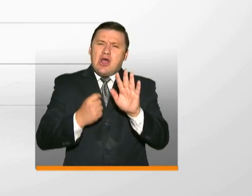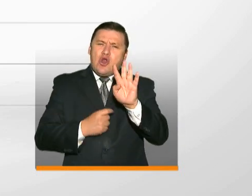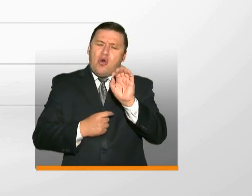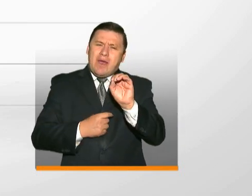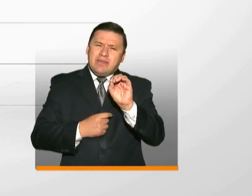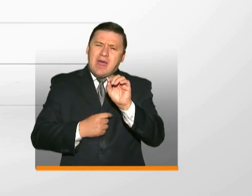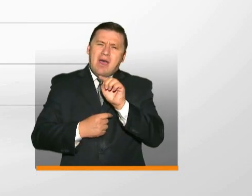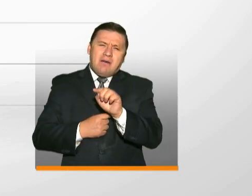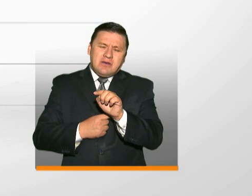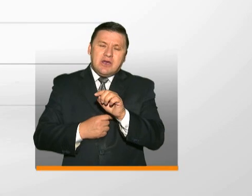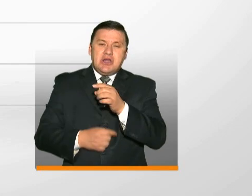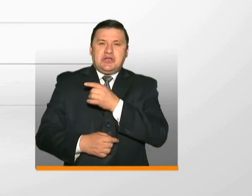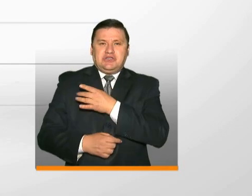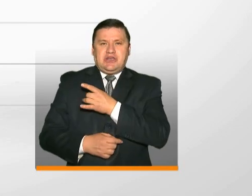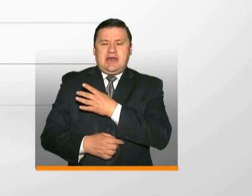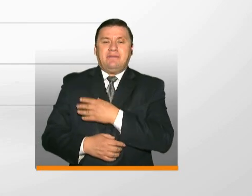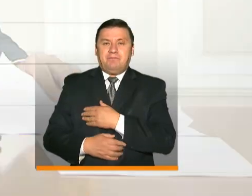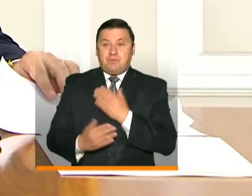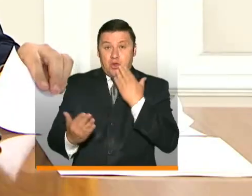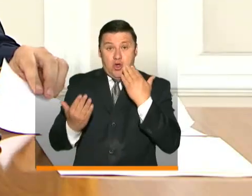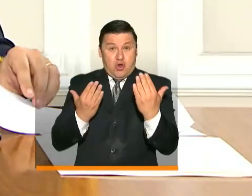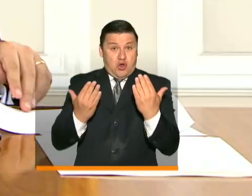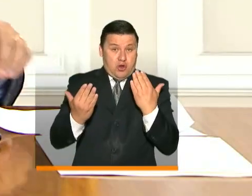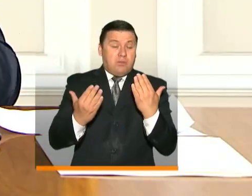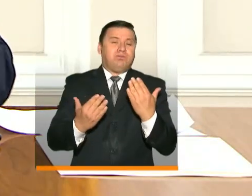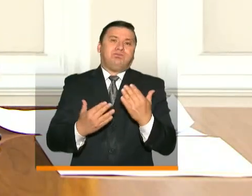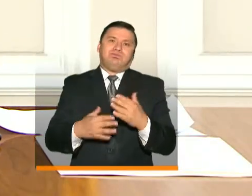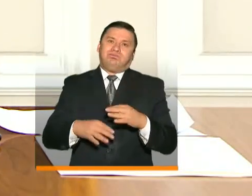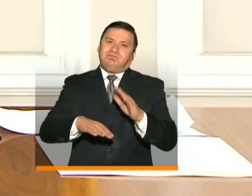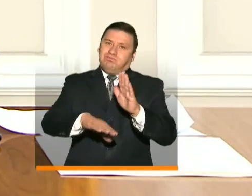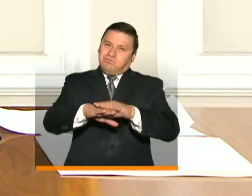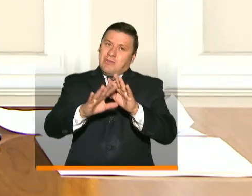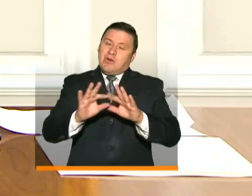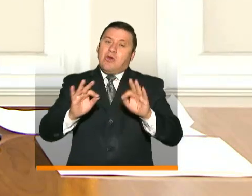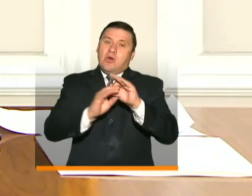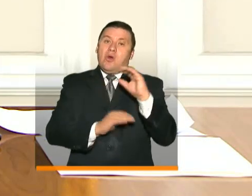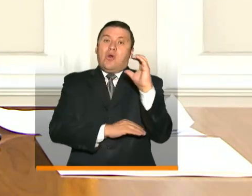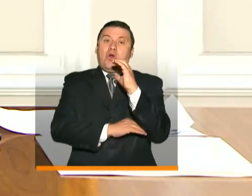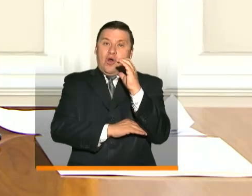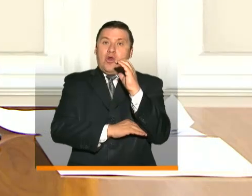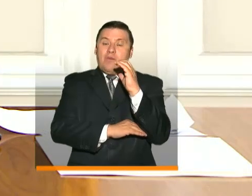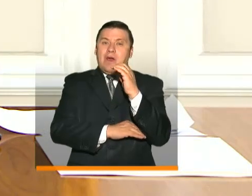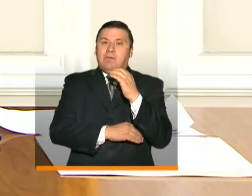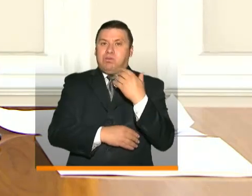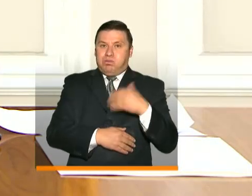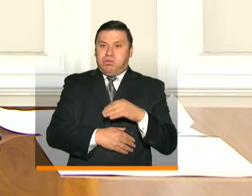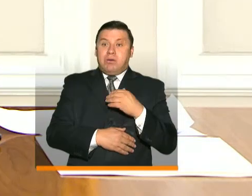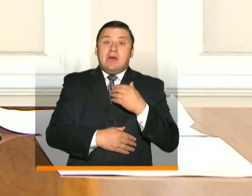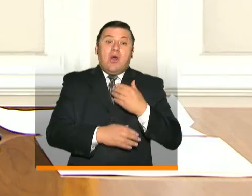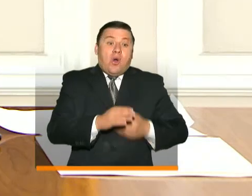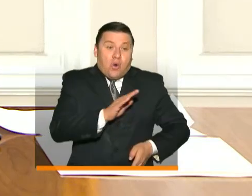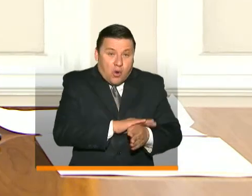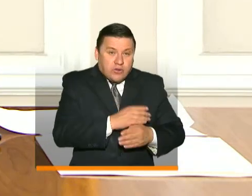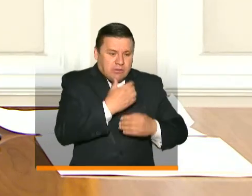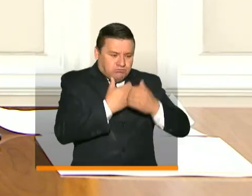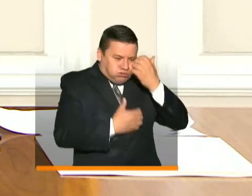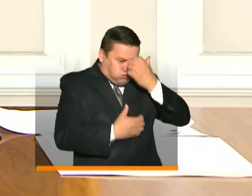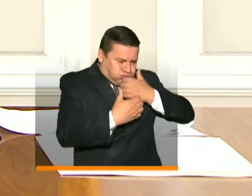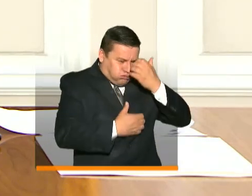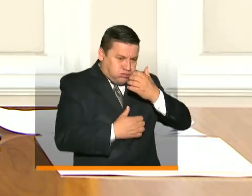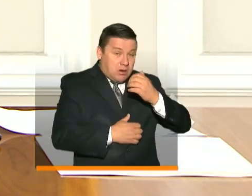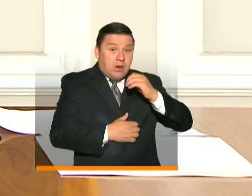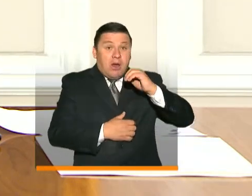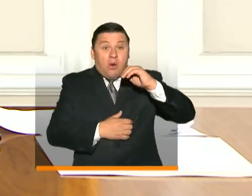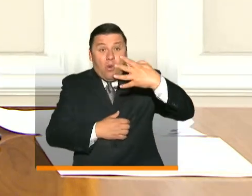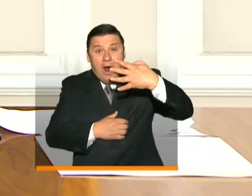5.690 en Chile. Y aquí también destaco que Colombia sigue avanzando en la realización de pruebas y es el cuarto país